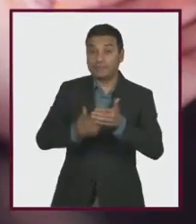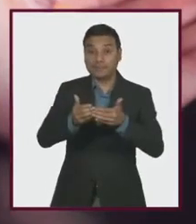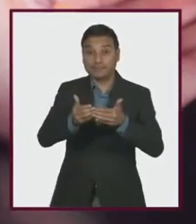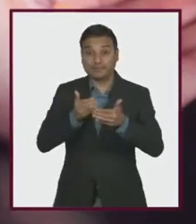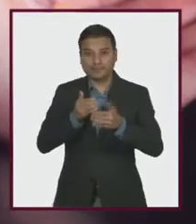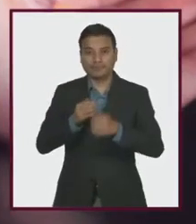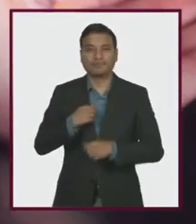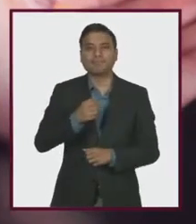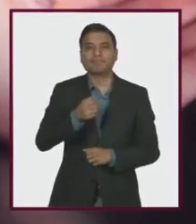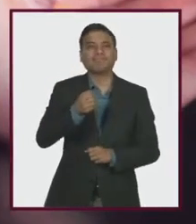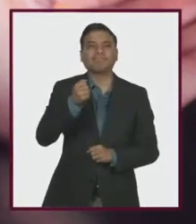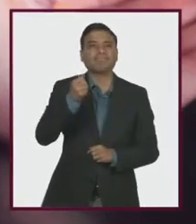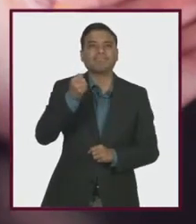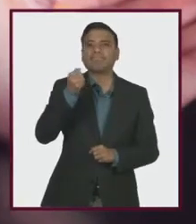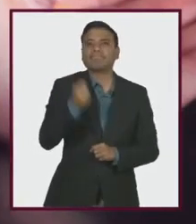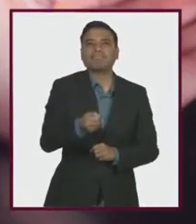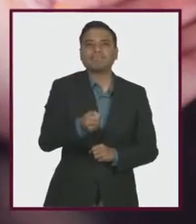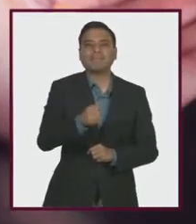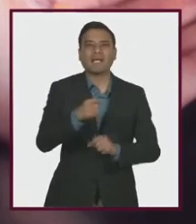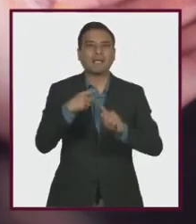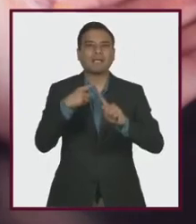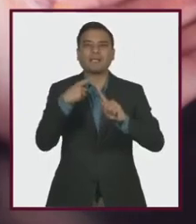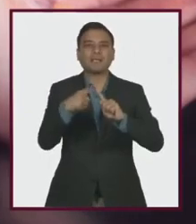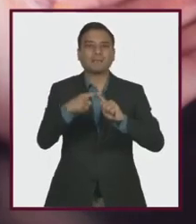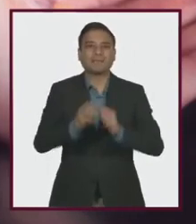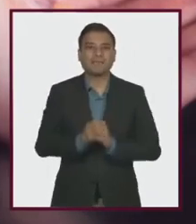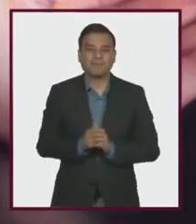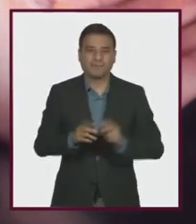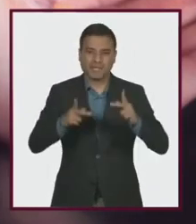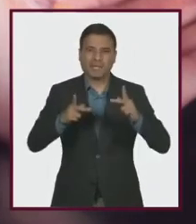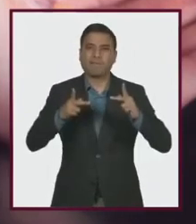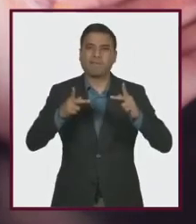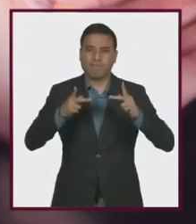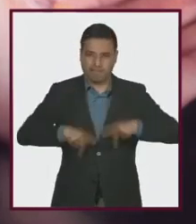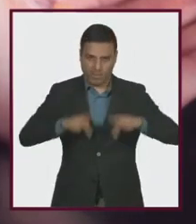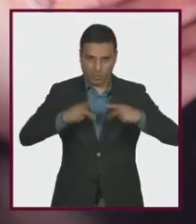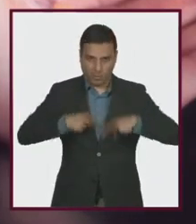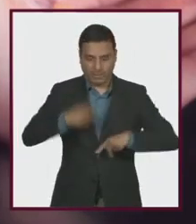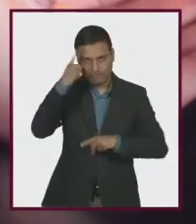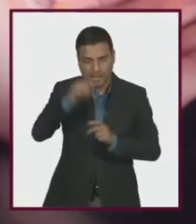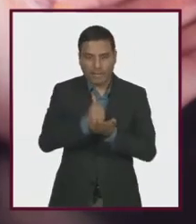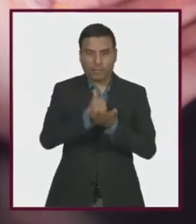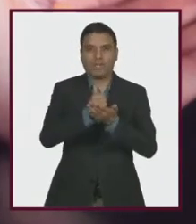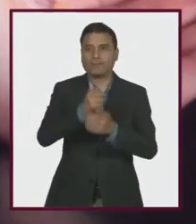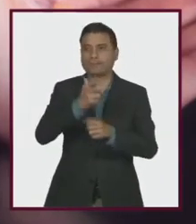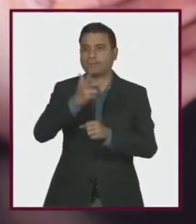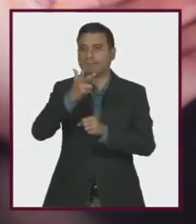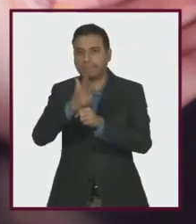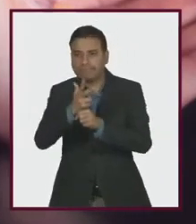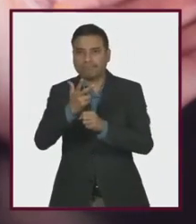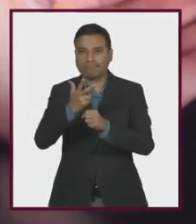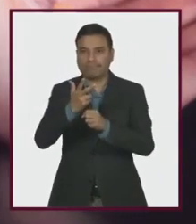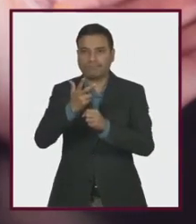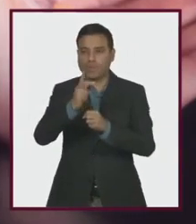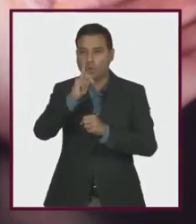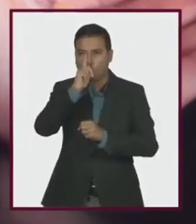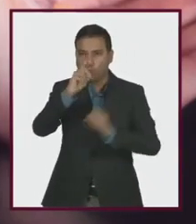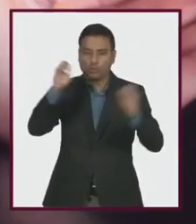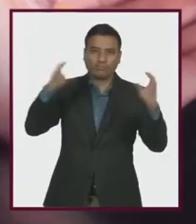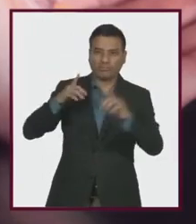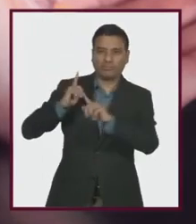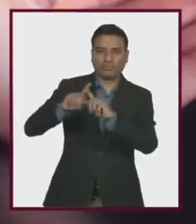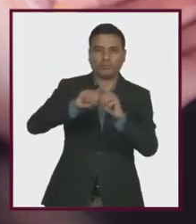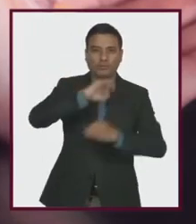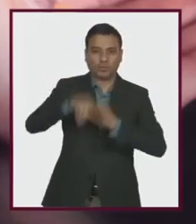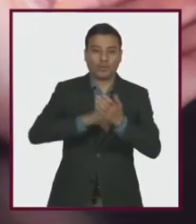un saludo, un reconocimiento a las personas que trabajaron y colaboraron para la producción de esta transmisión. Y recuerden que